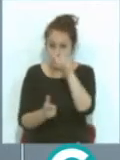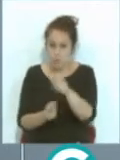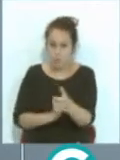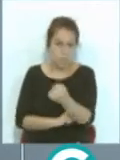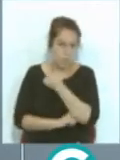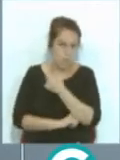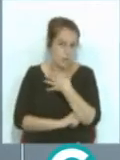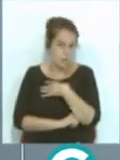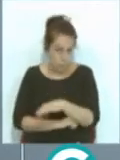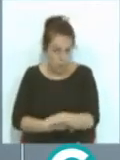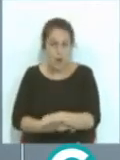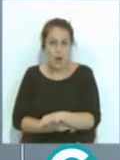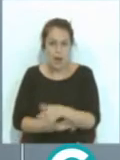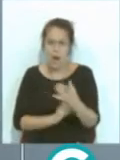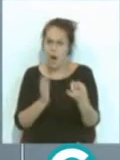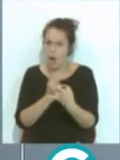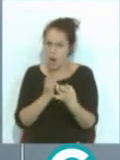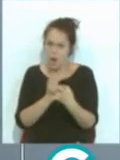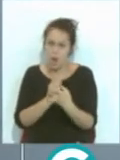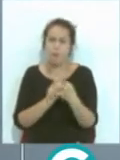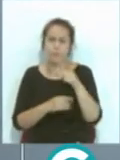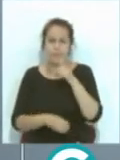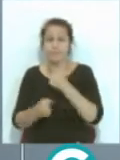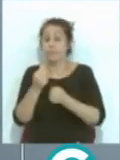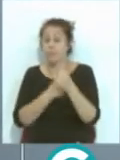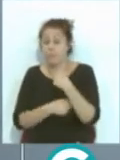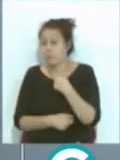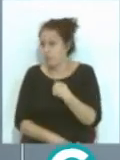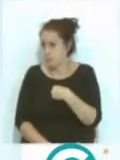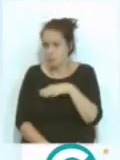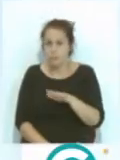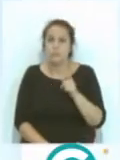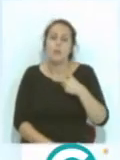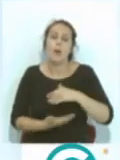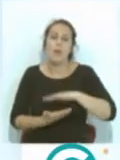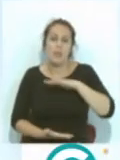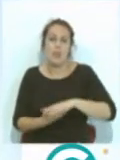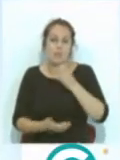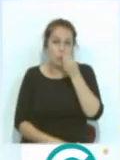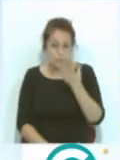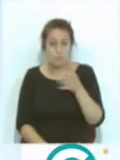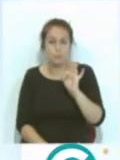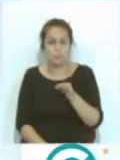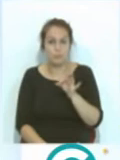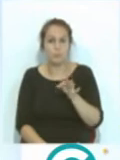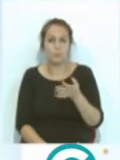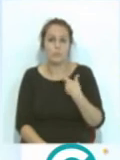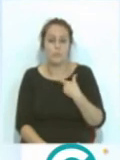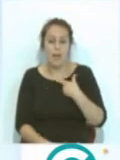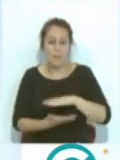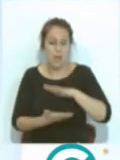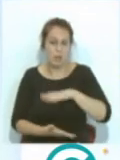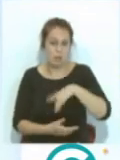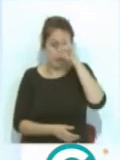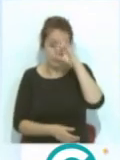superar en mucho, en calidad y económicamente, ya no te digo. La capacidad, es cierto que la capacidad de sorpresa